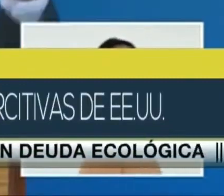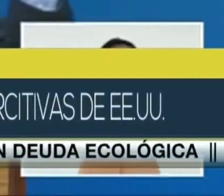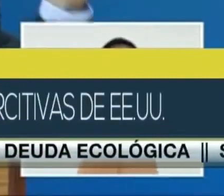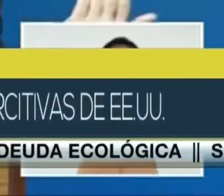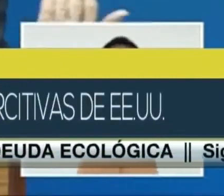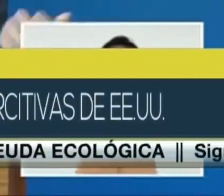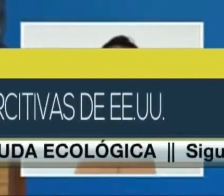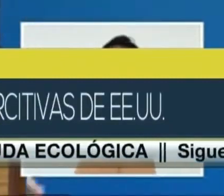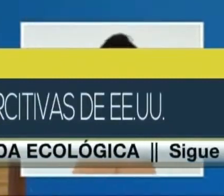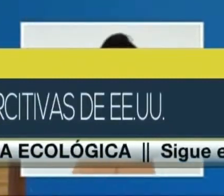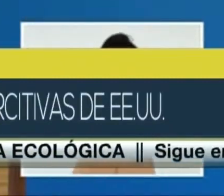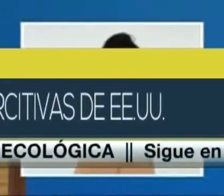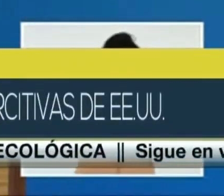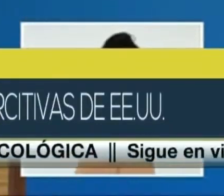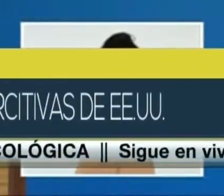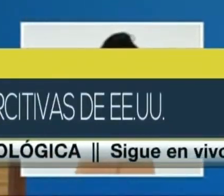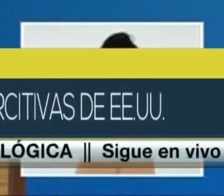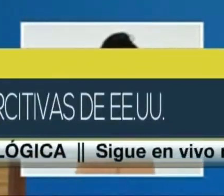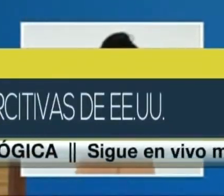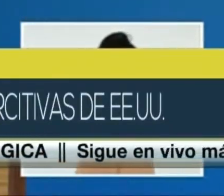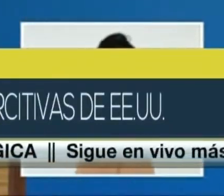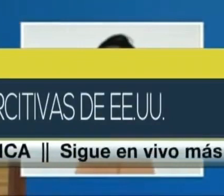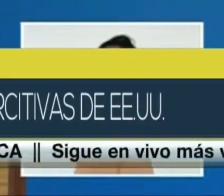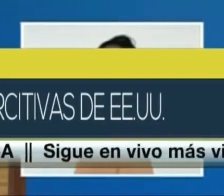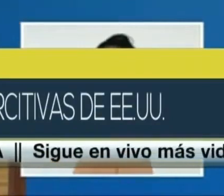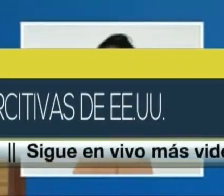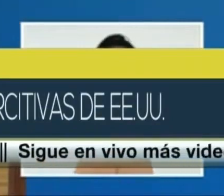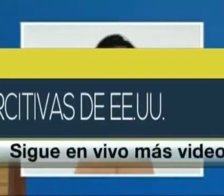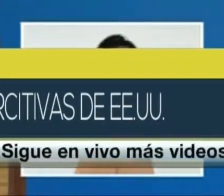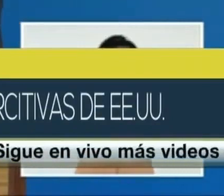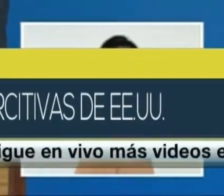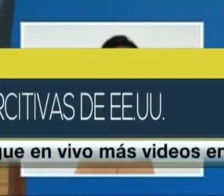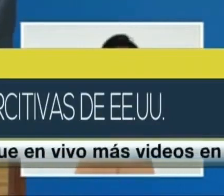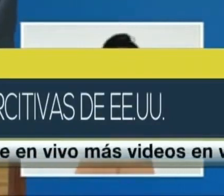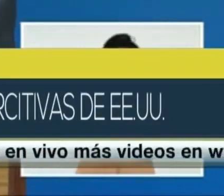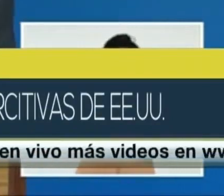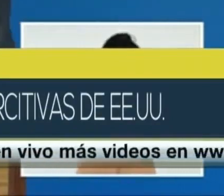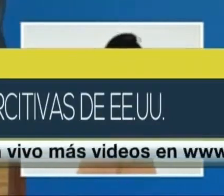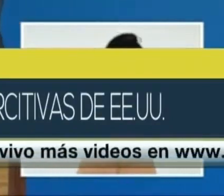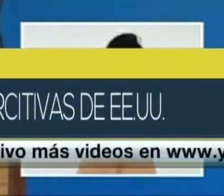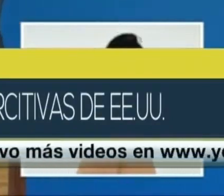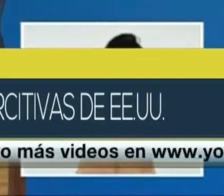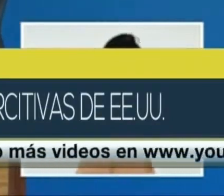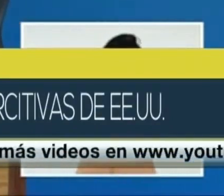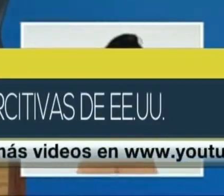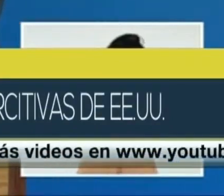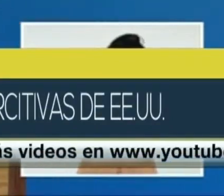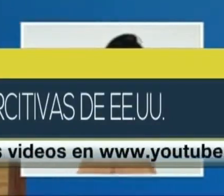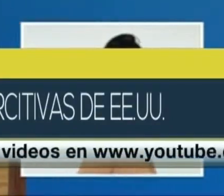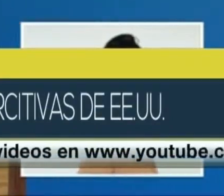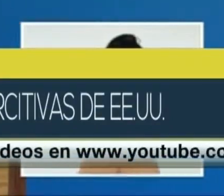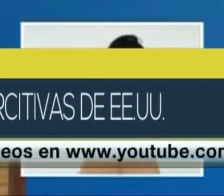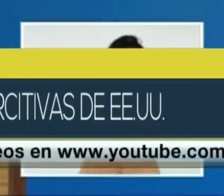el mes de noviembre del 2020 y más curiosamente todavía en los predios de la propia Casa